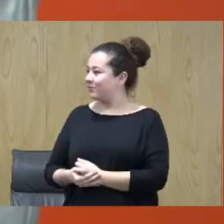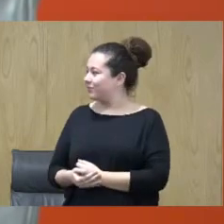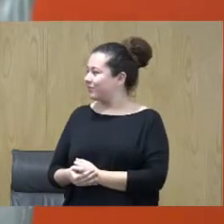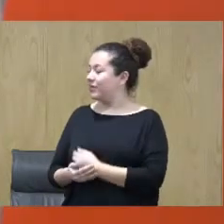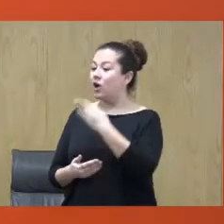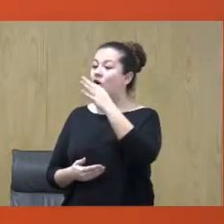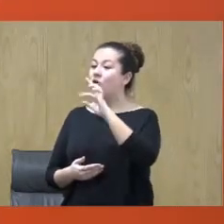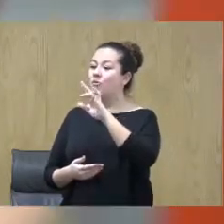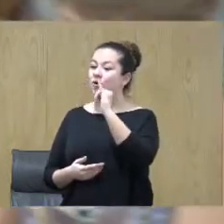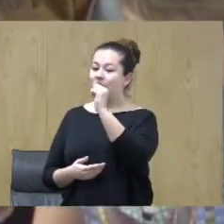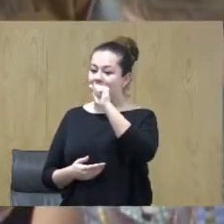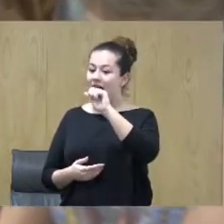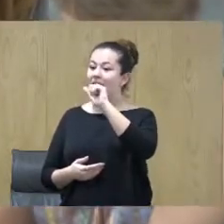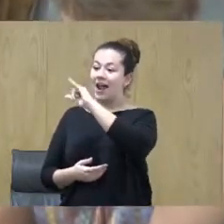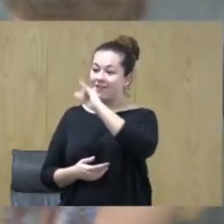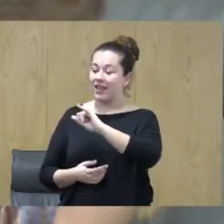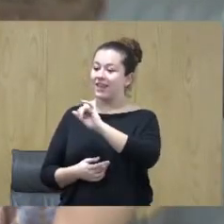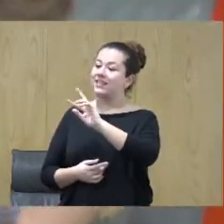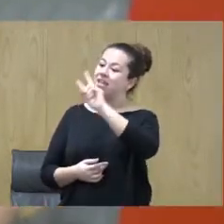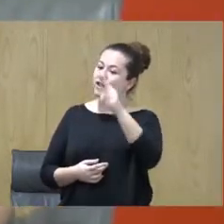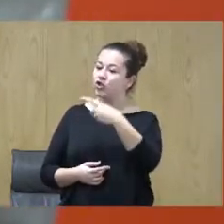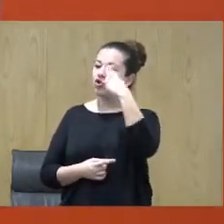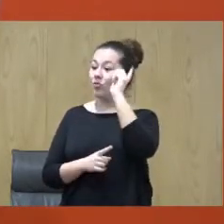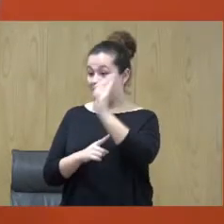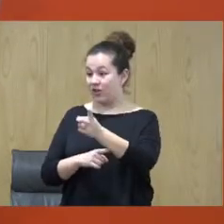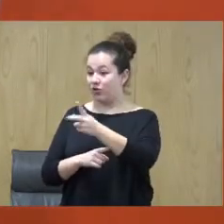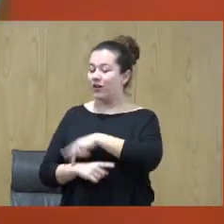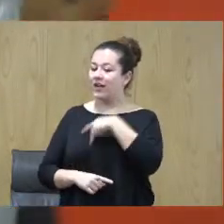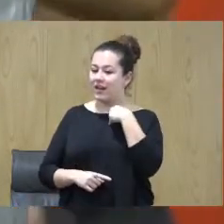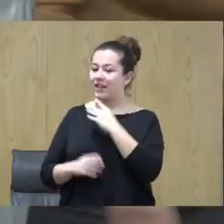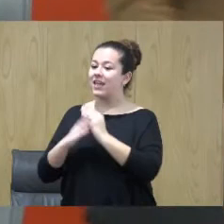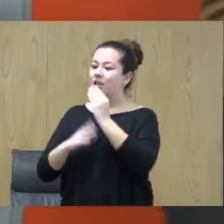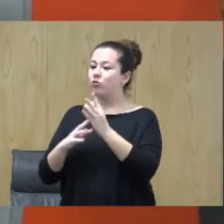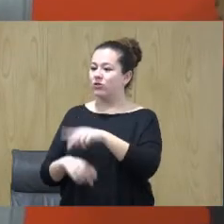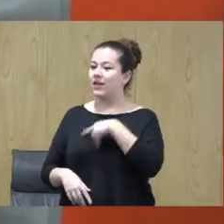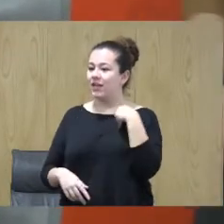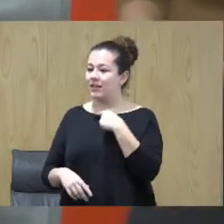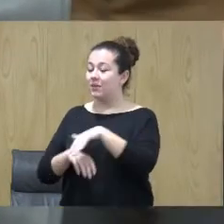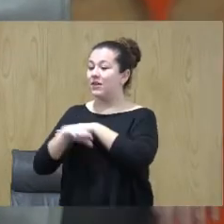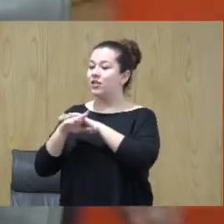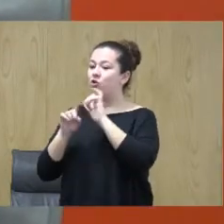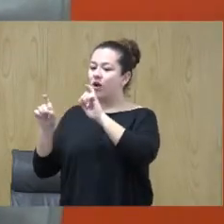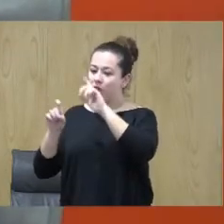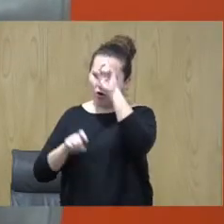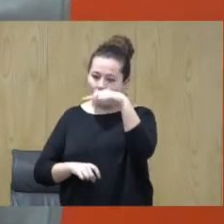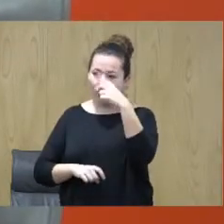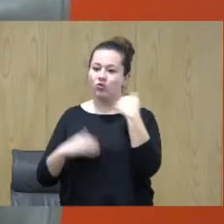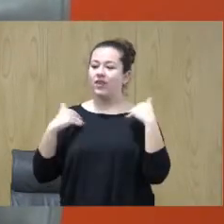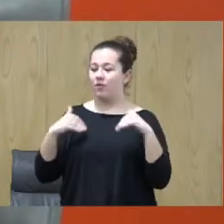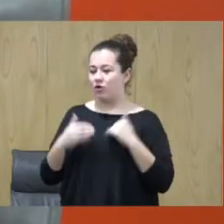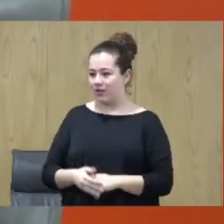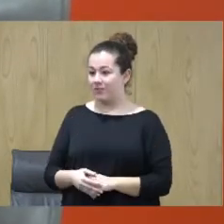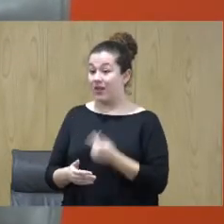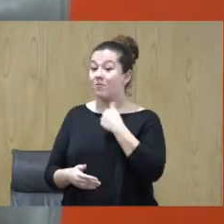Borja Álvarez es el subdirector general de Industrias Culturales Mecenazgo del Ministerio de Educación, Cultura y Deporte.